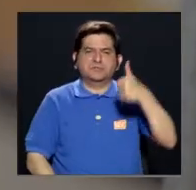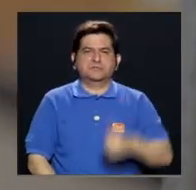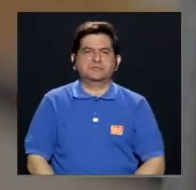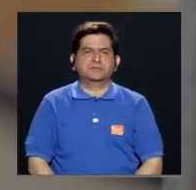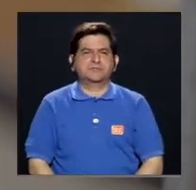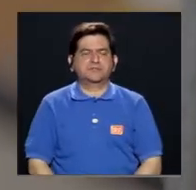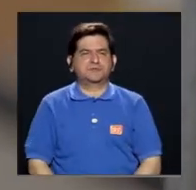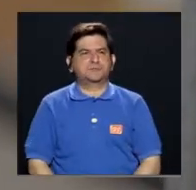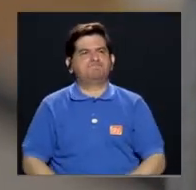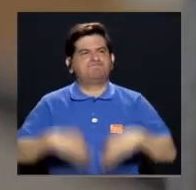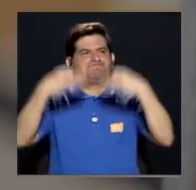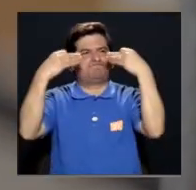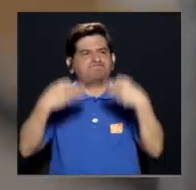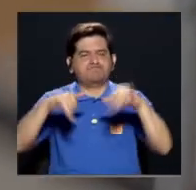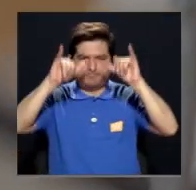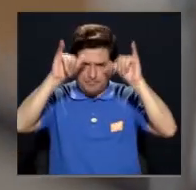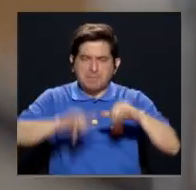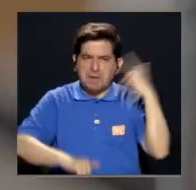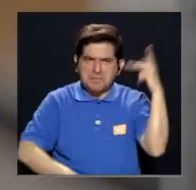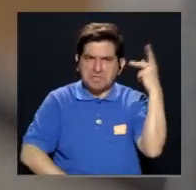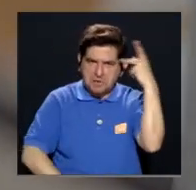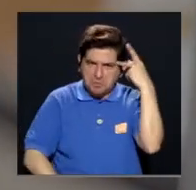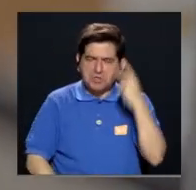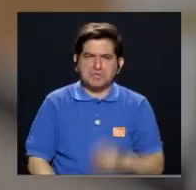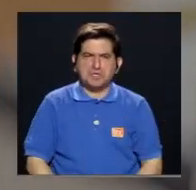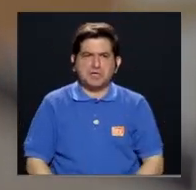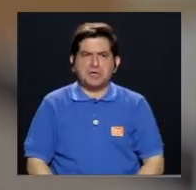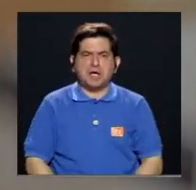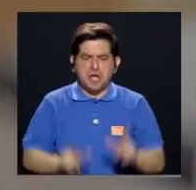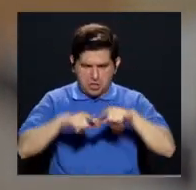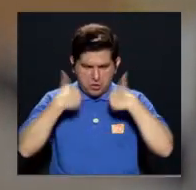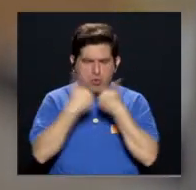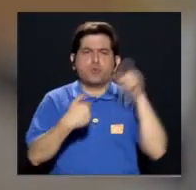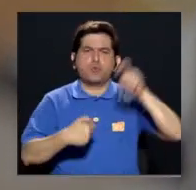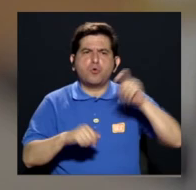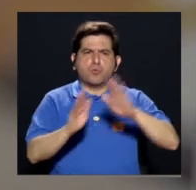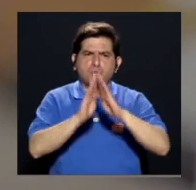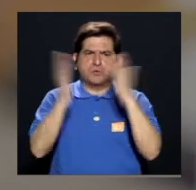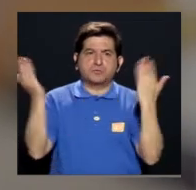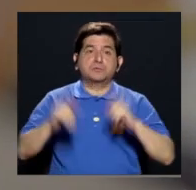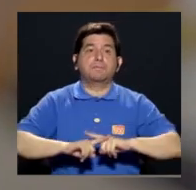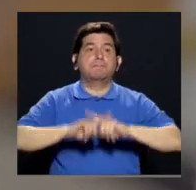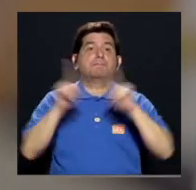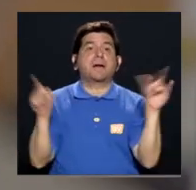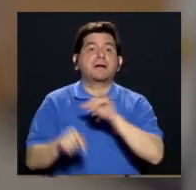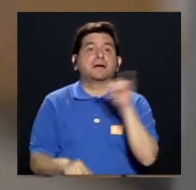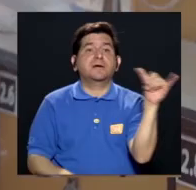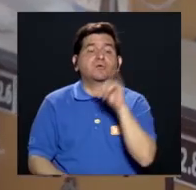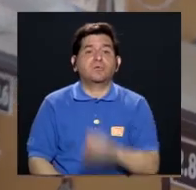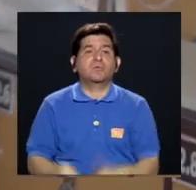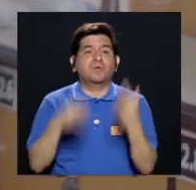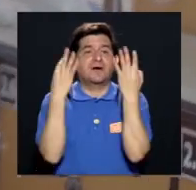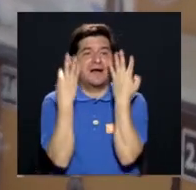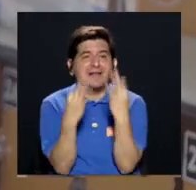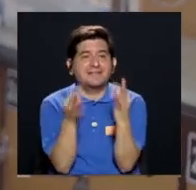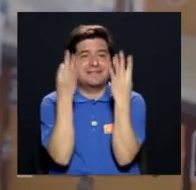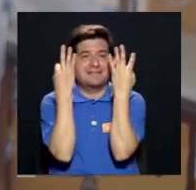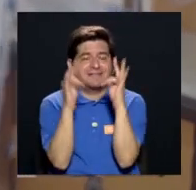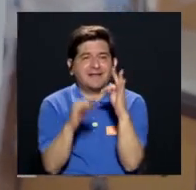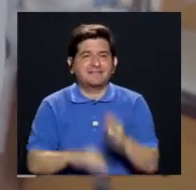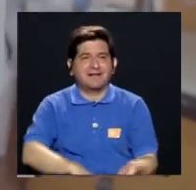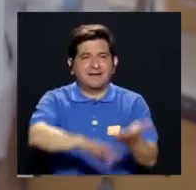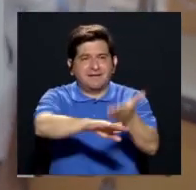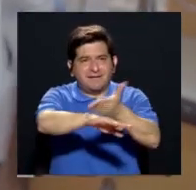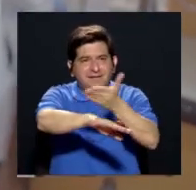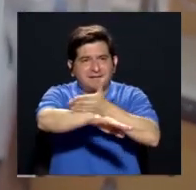es, de un lado, mantener esa política de abrir los grupos que sean necesarios, pero también tratar de